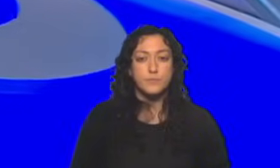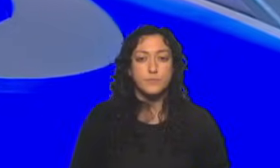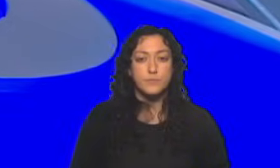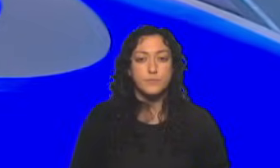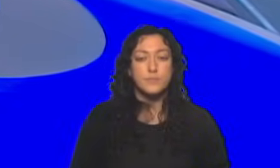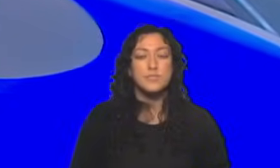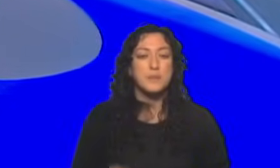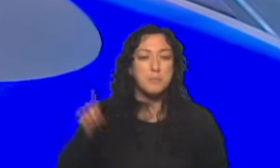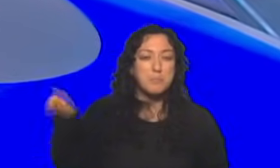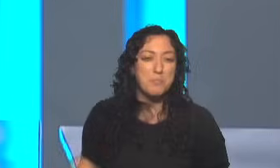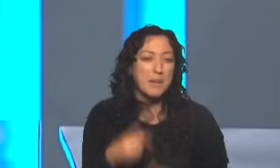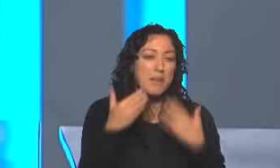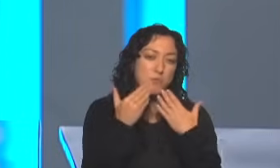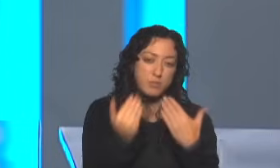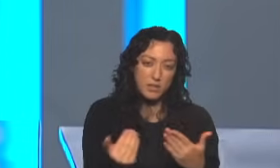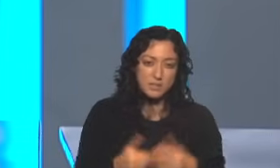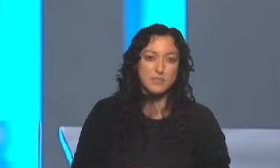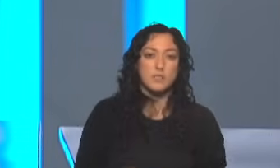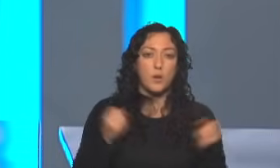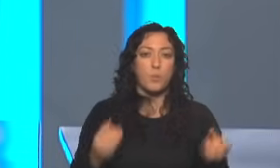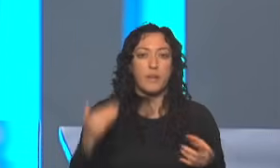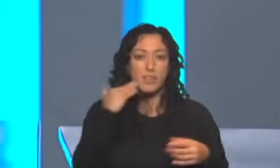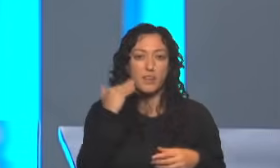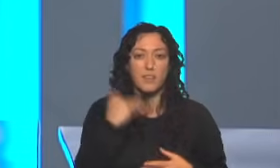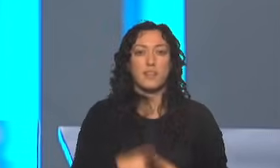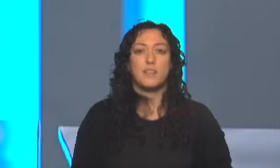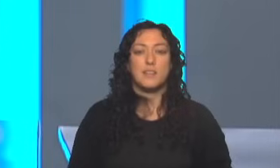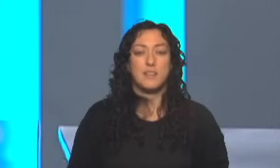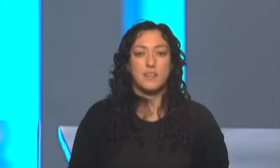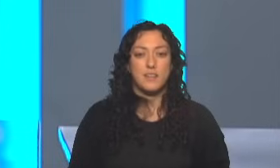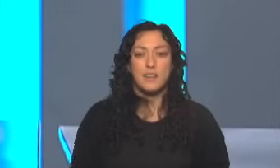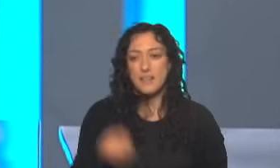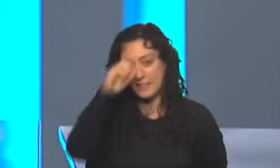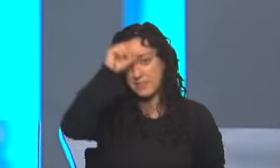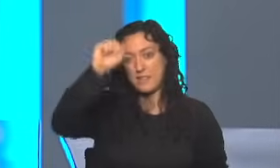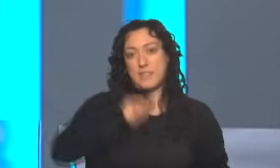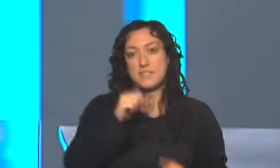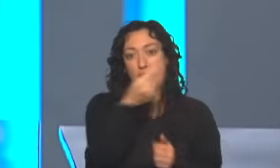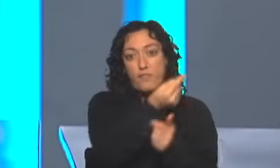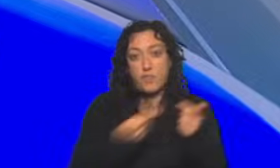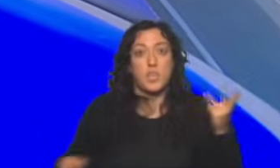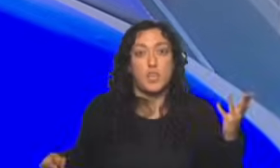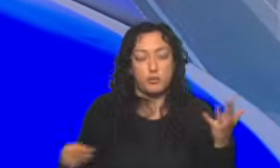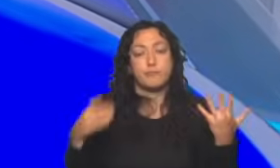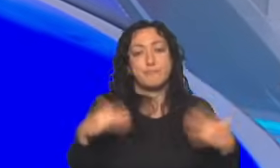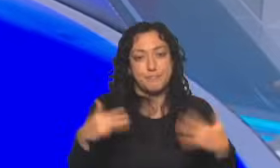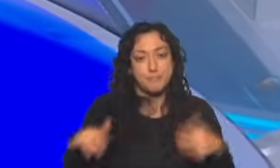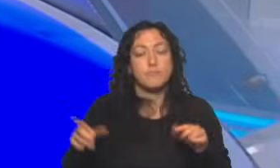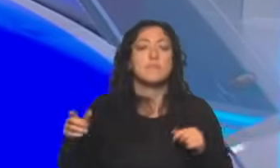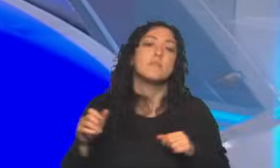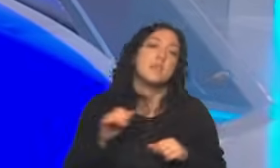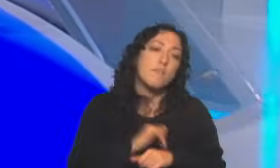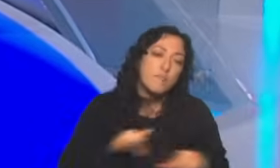Esteban, gracias por venir. Muy buenas tardes. Buenas tardes. Bueno, varios desafíos, ¿no? Lo planteábamos en el informe. Uno de ellos, bueno, recién veíamos la